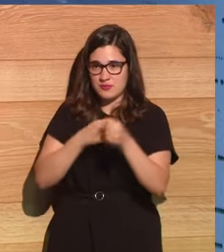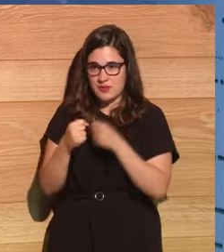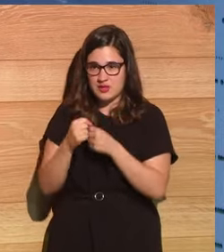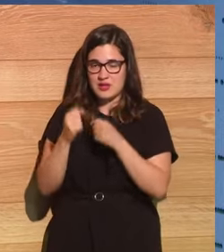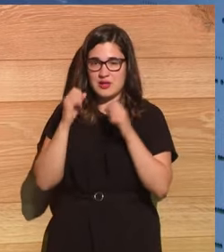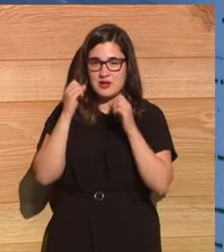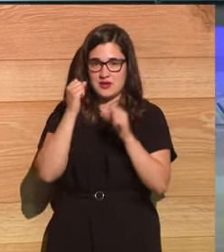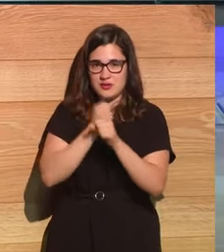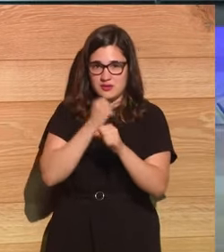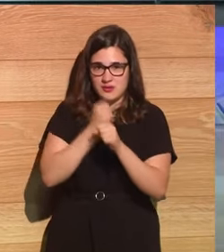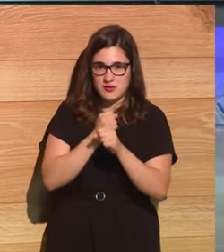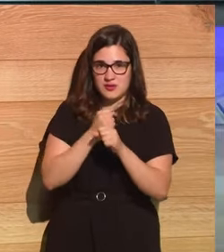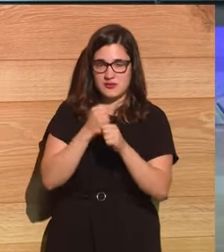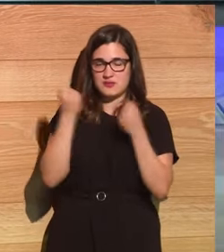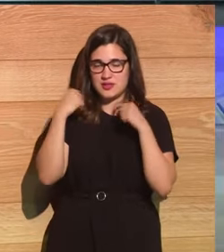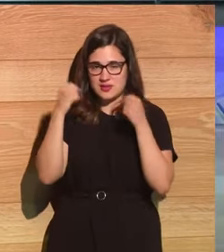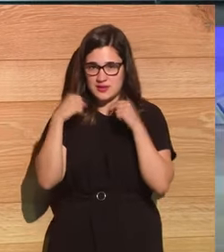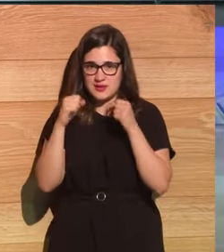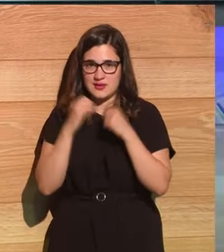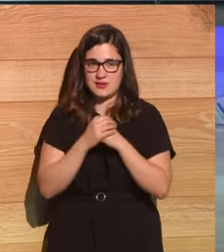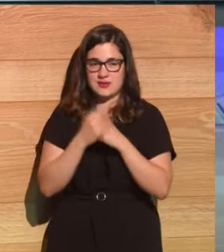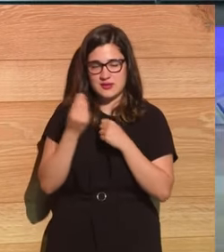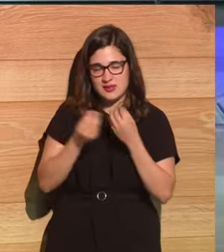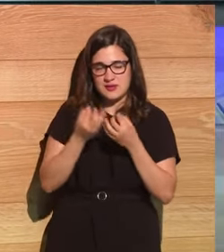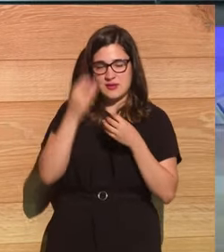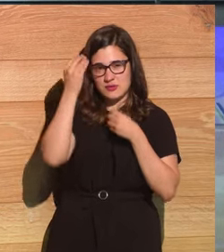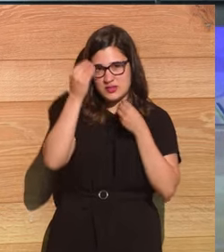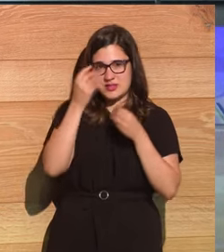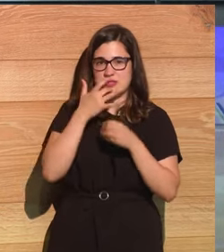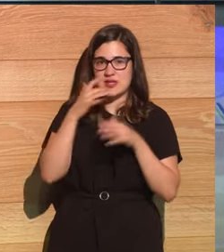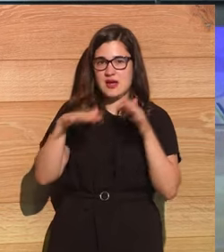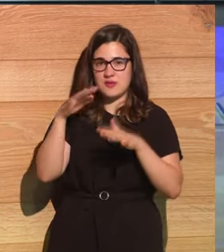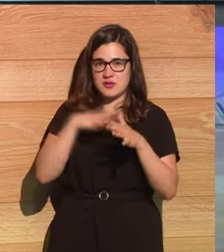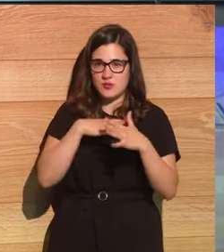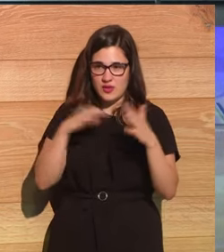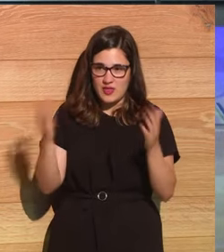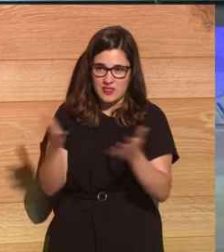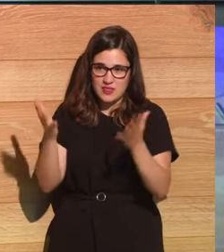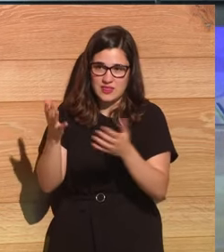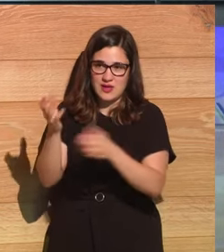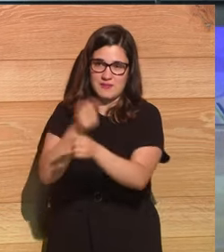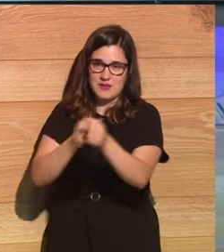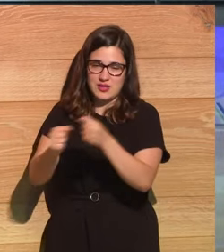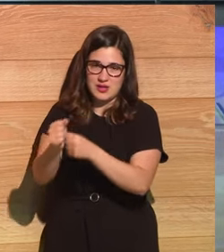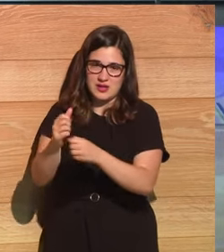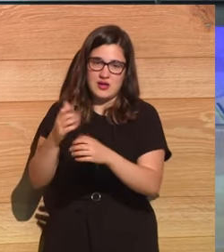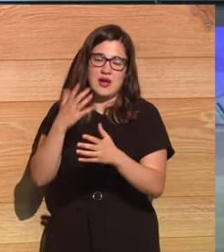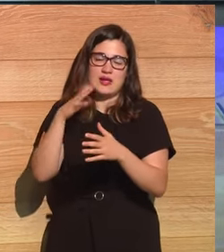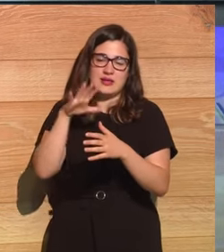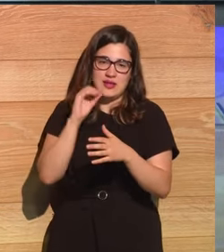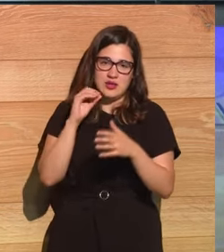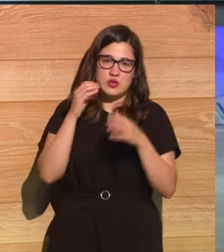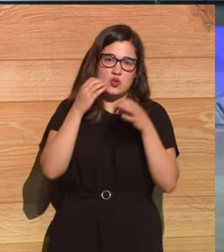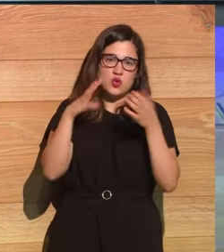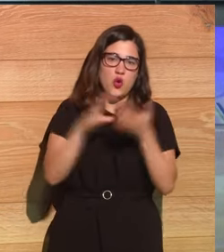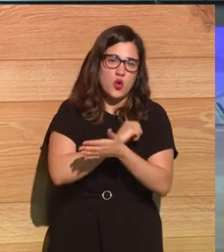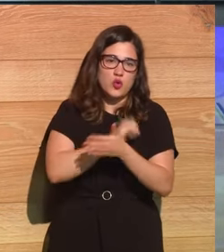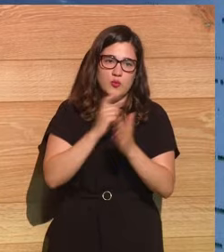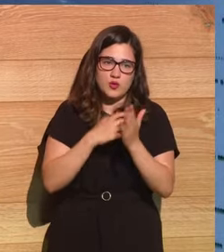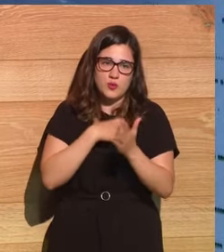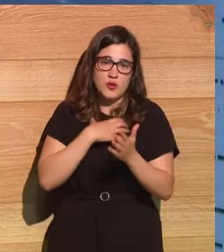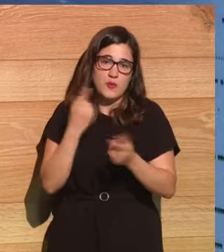eso pues sí que creo que a lo mejor habría que pensar si a veces se puede favorecer. Yo no, ya entiendo que no en todos los niveles, pero que a lo mejor sí se pueden